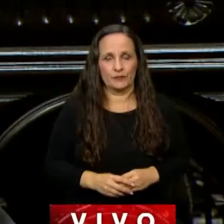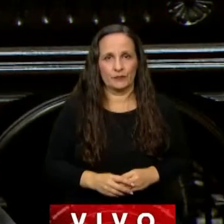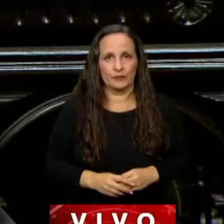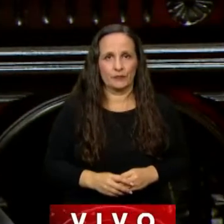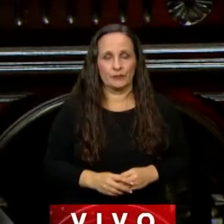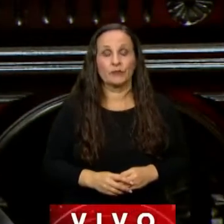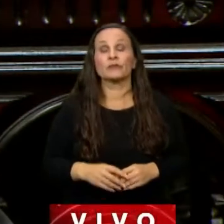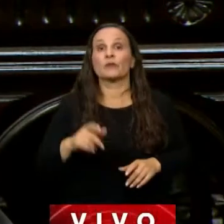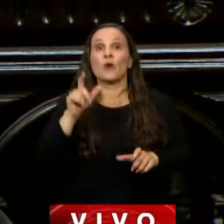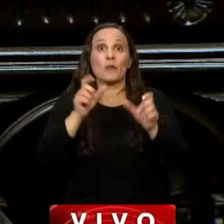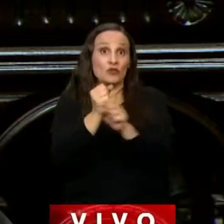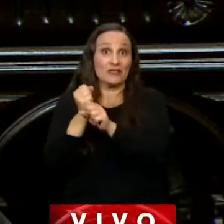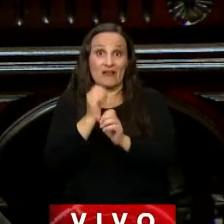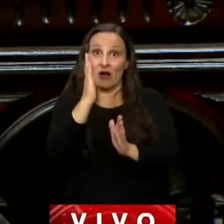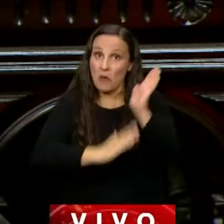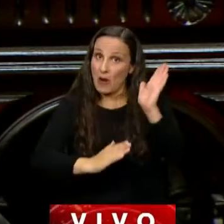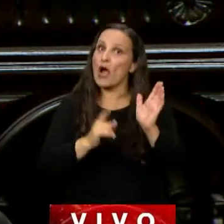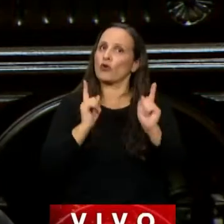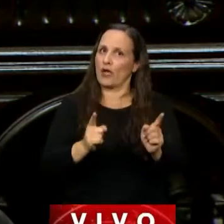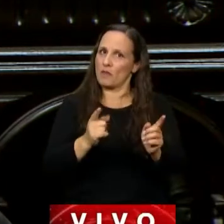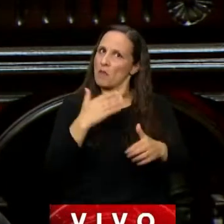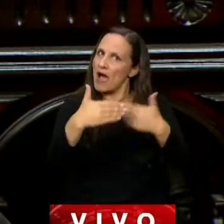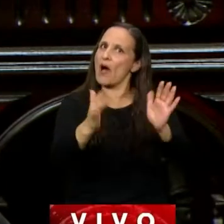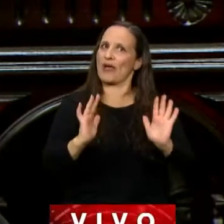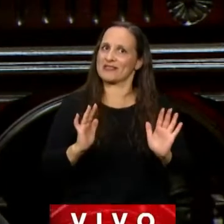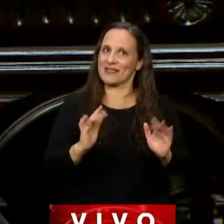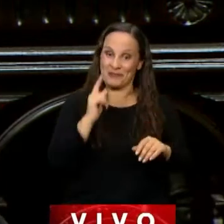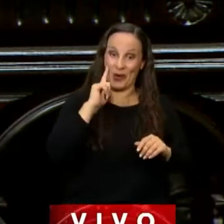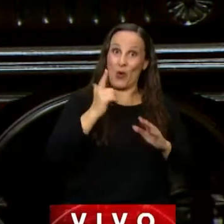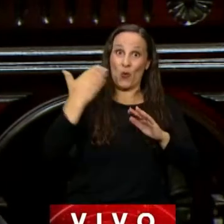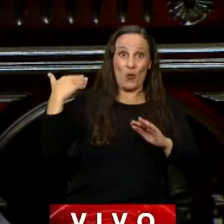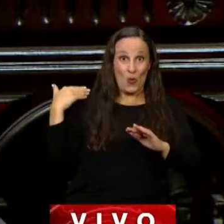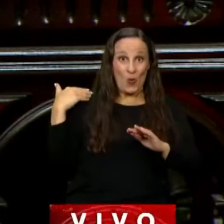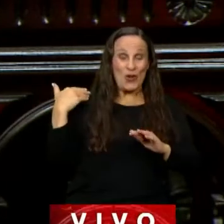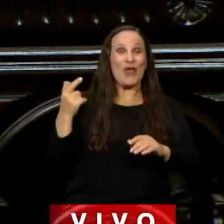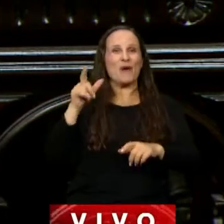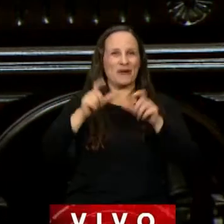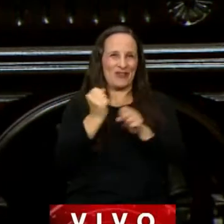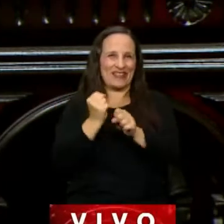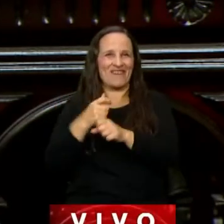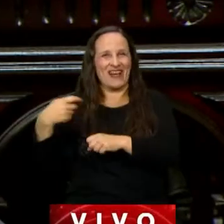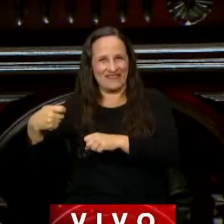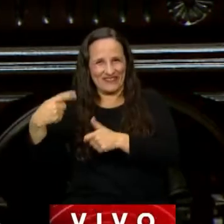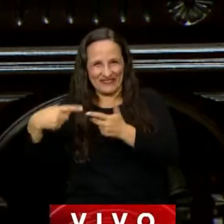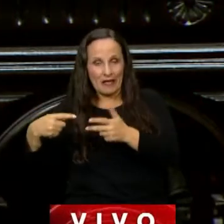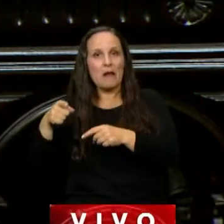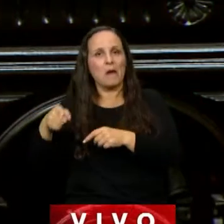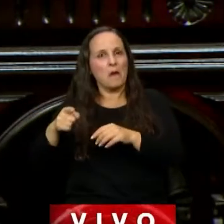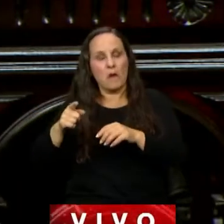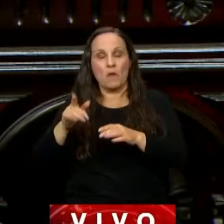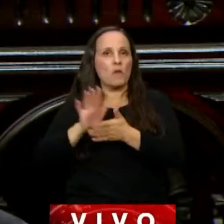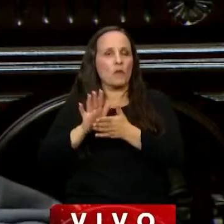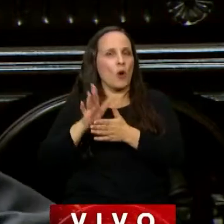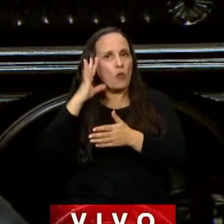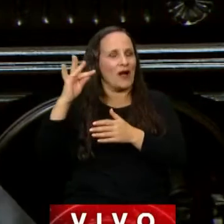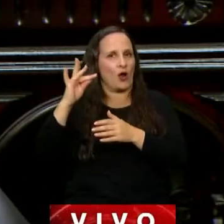El empleo registrado marcó un nuevo avance. En julio, el trabajo con aportes de la Seguridad Social marcó un pico